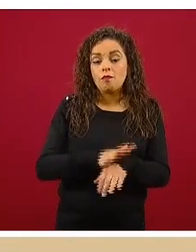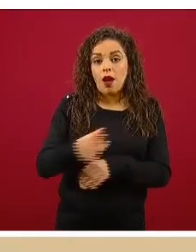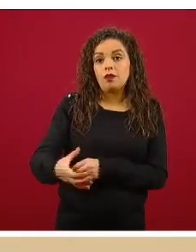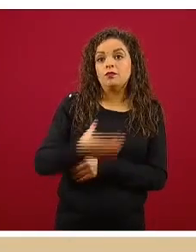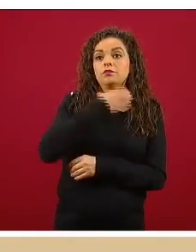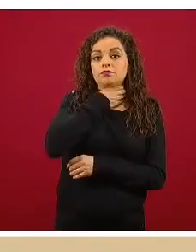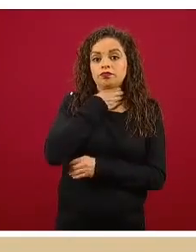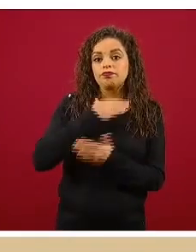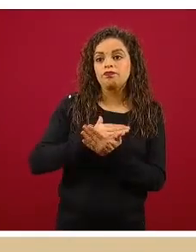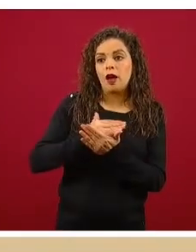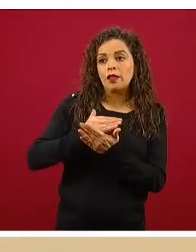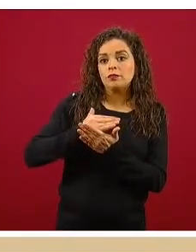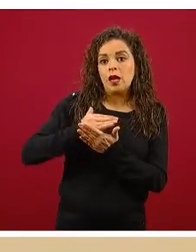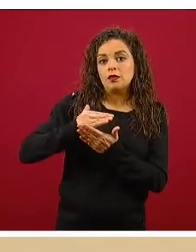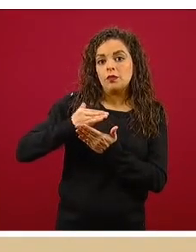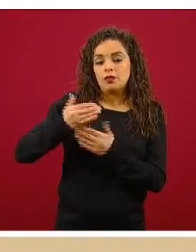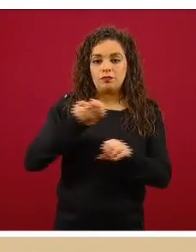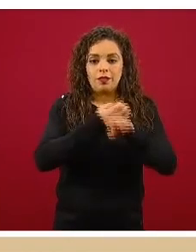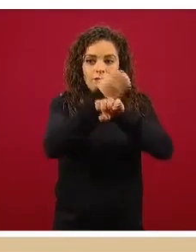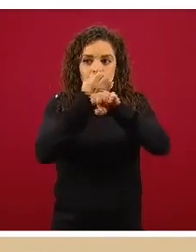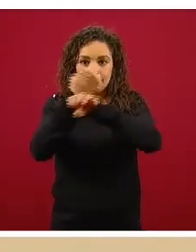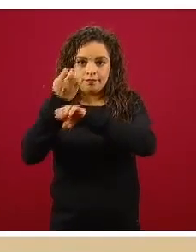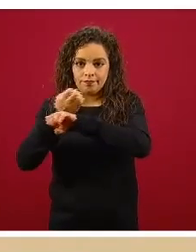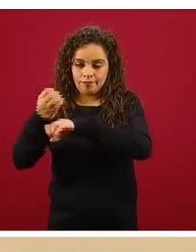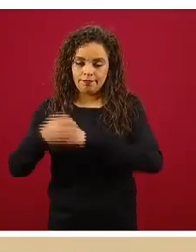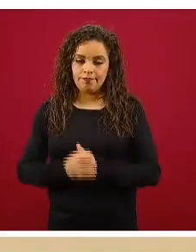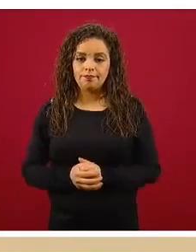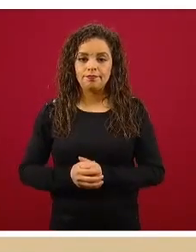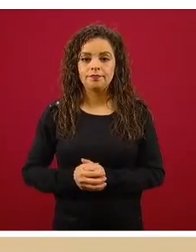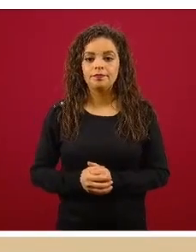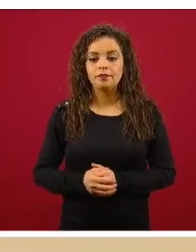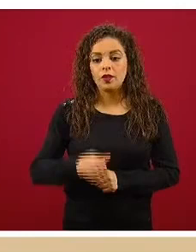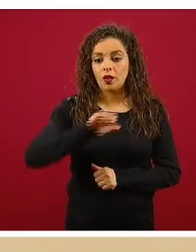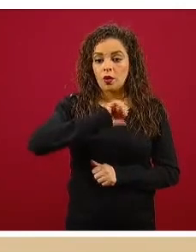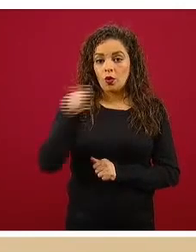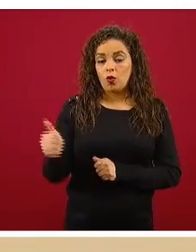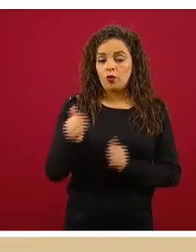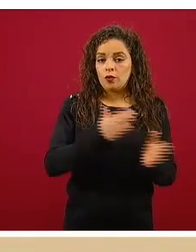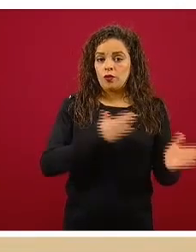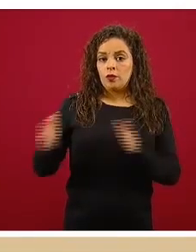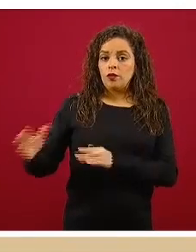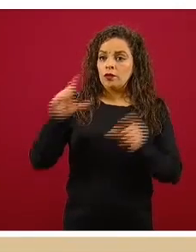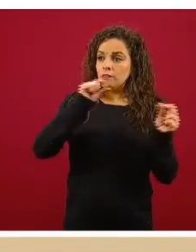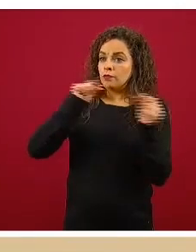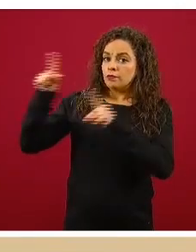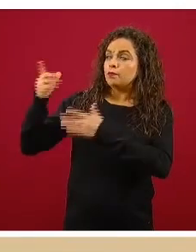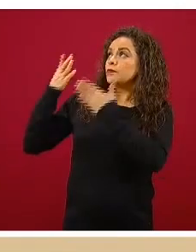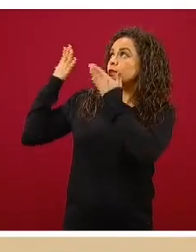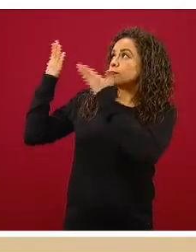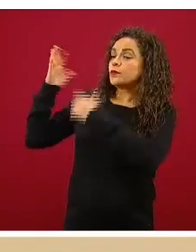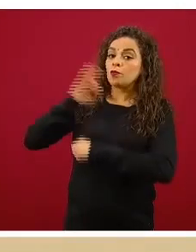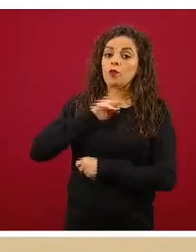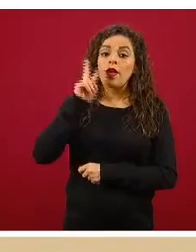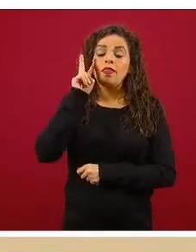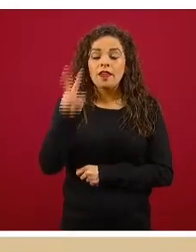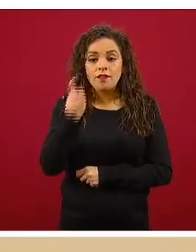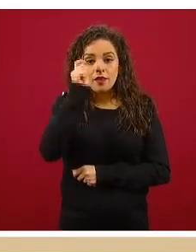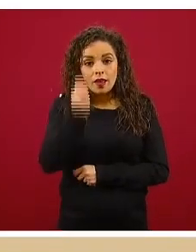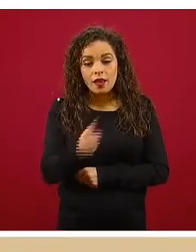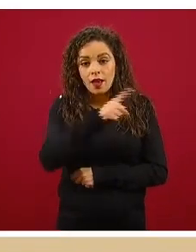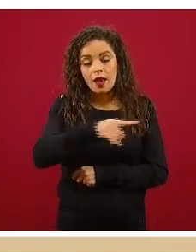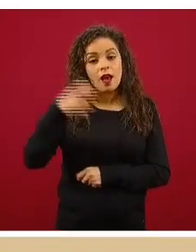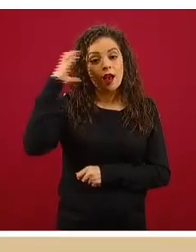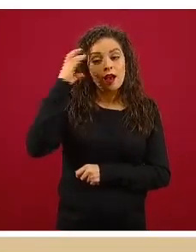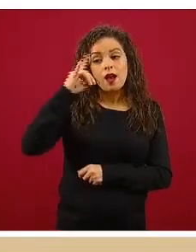Veamos en la siguiente diapositiva las gráficas ahora específicas para las camas de unidades de terapia intensiva, sobre